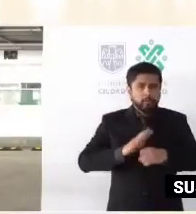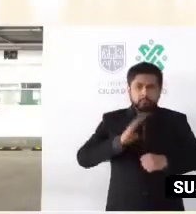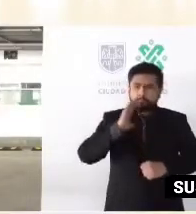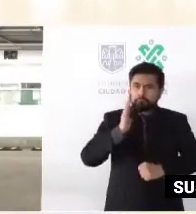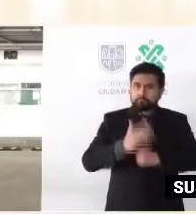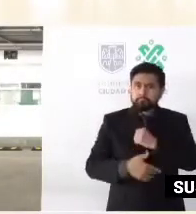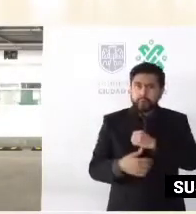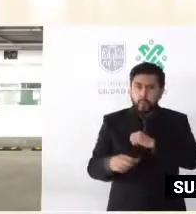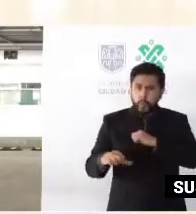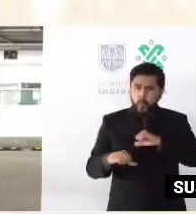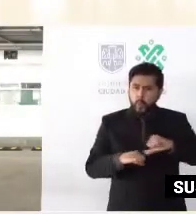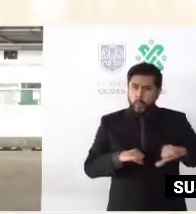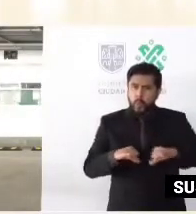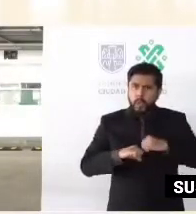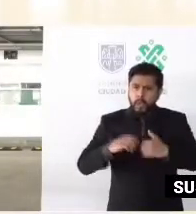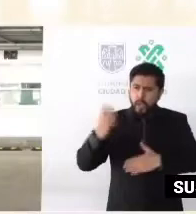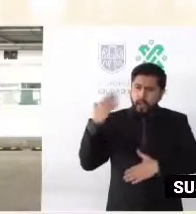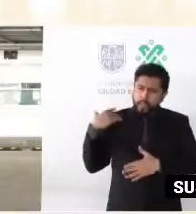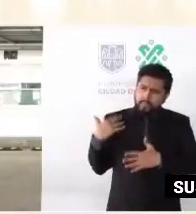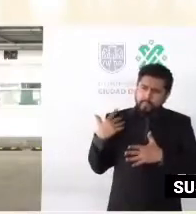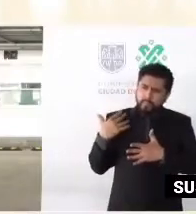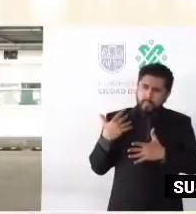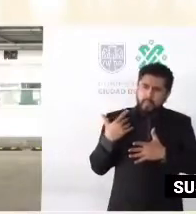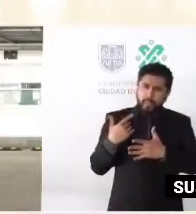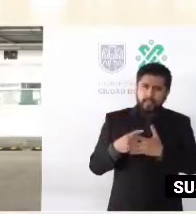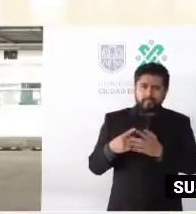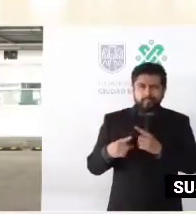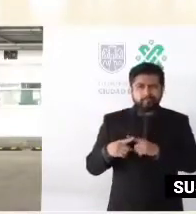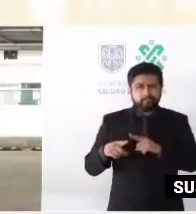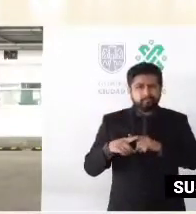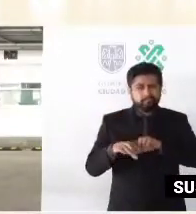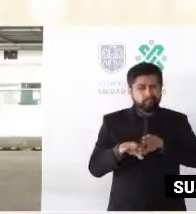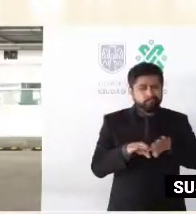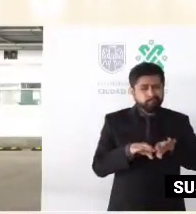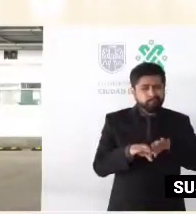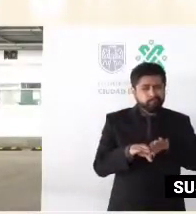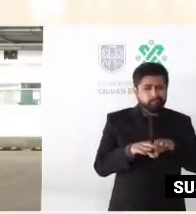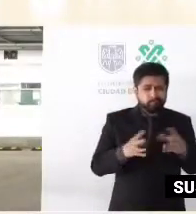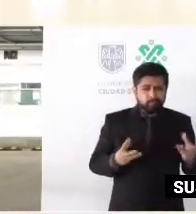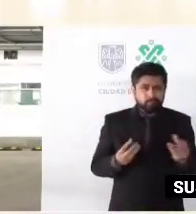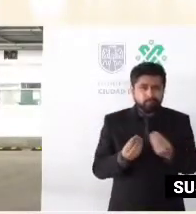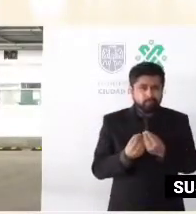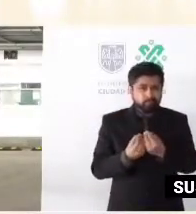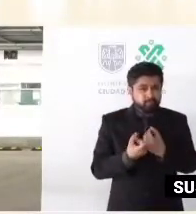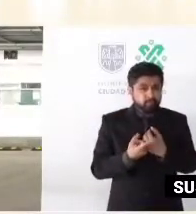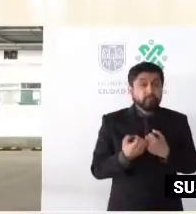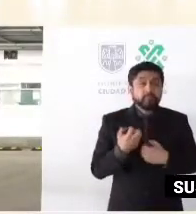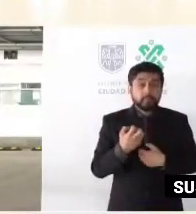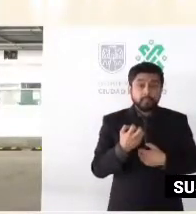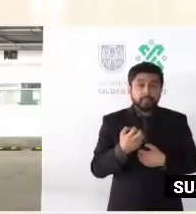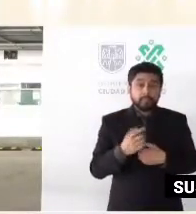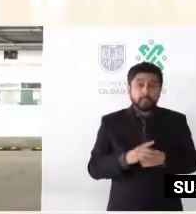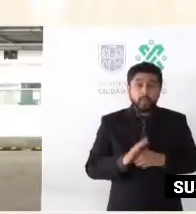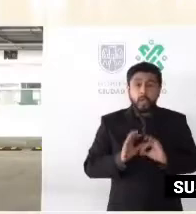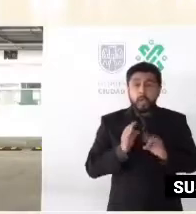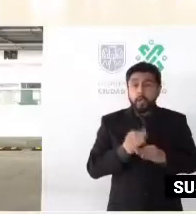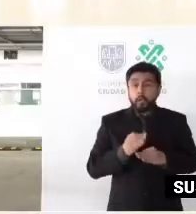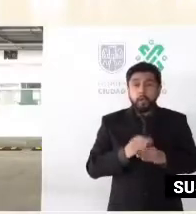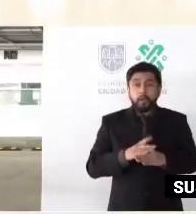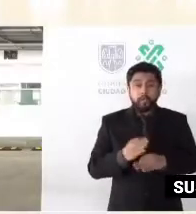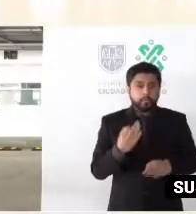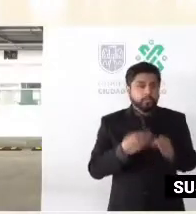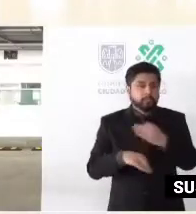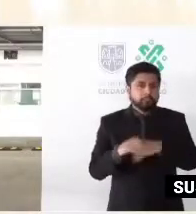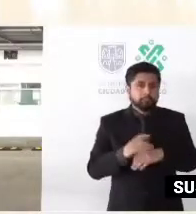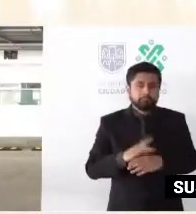de una actividad desarrollada por muchos espacios. Es un trabajo colectivo y, por lo tanto, también es un logro